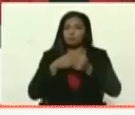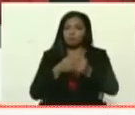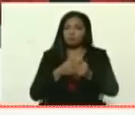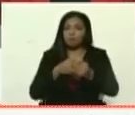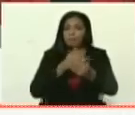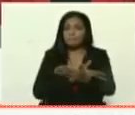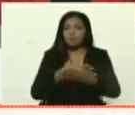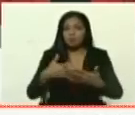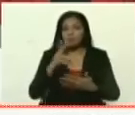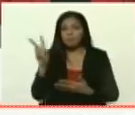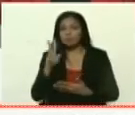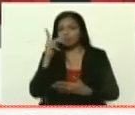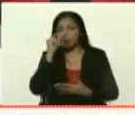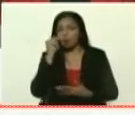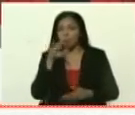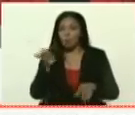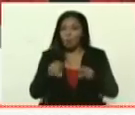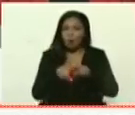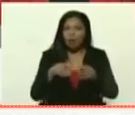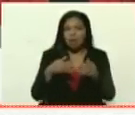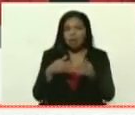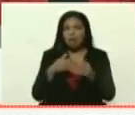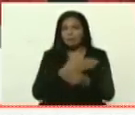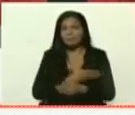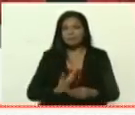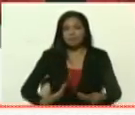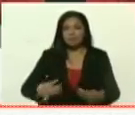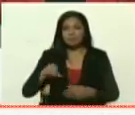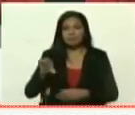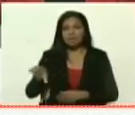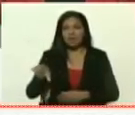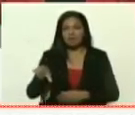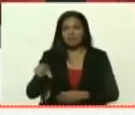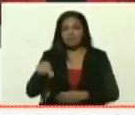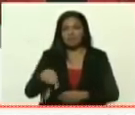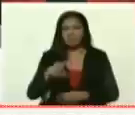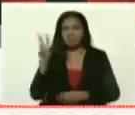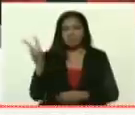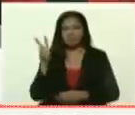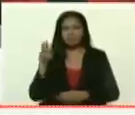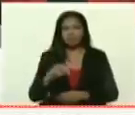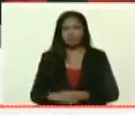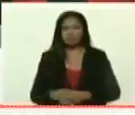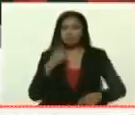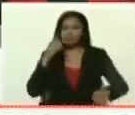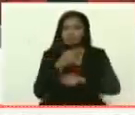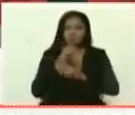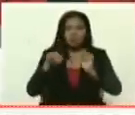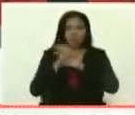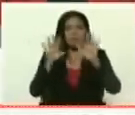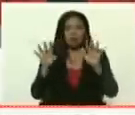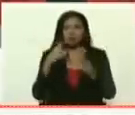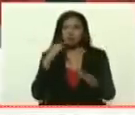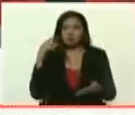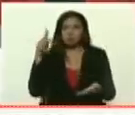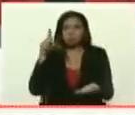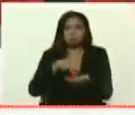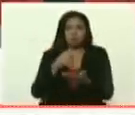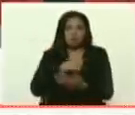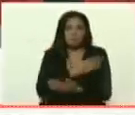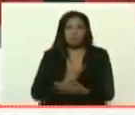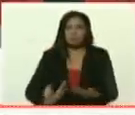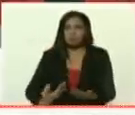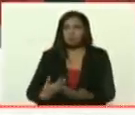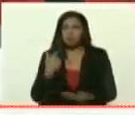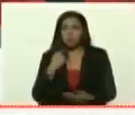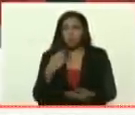millones de venezolanos como presidente de la República, como jefe de Estado y jefe de gobierno. Y es un mandato muy claro. Yo no estoy aquí porque me gané